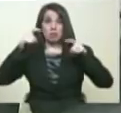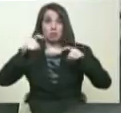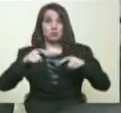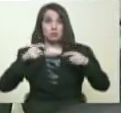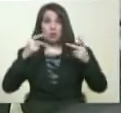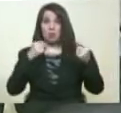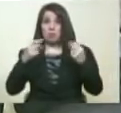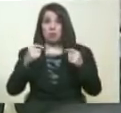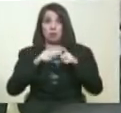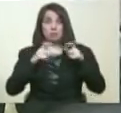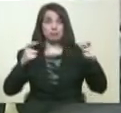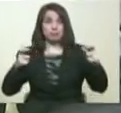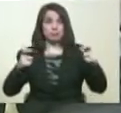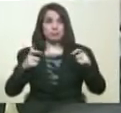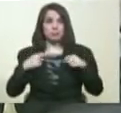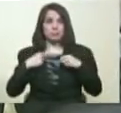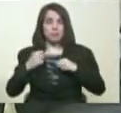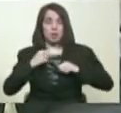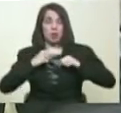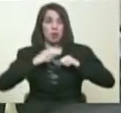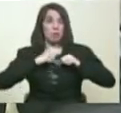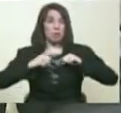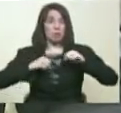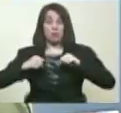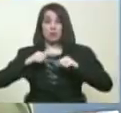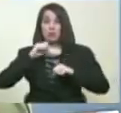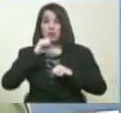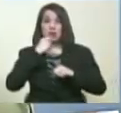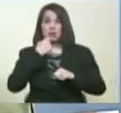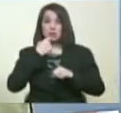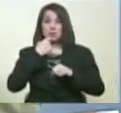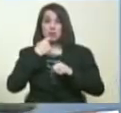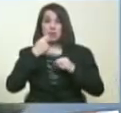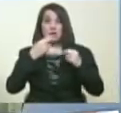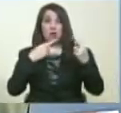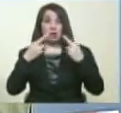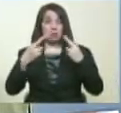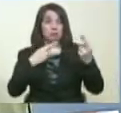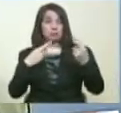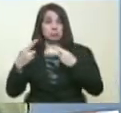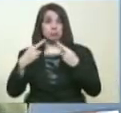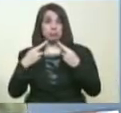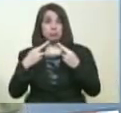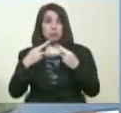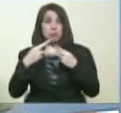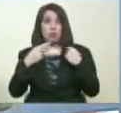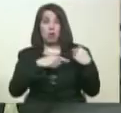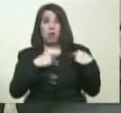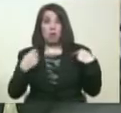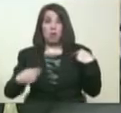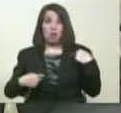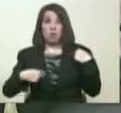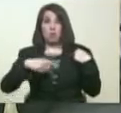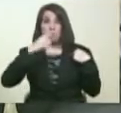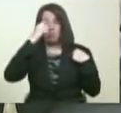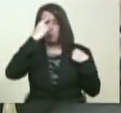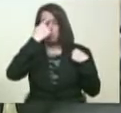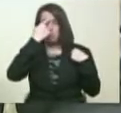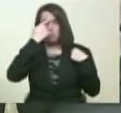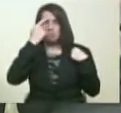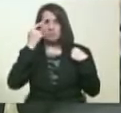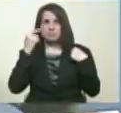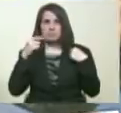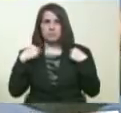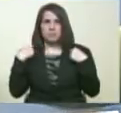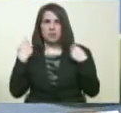general, moviéndose las relaciones con Rusia, con China, con la India, ¿no?, con